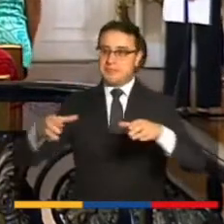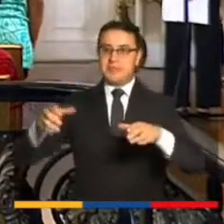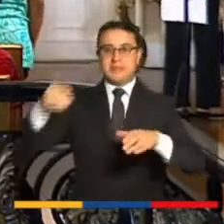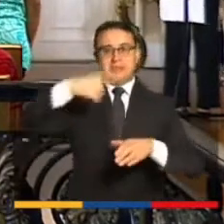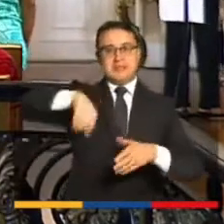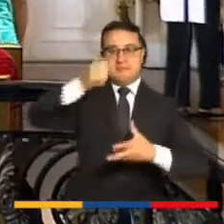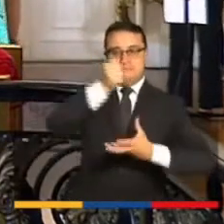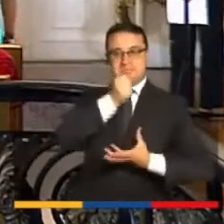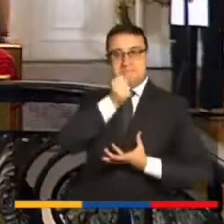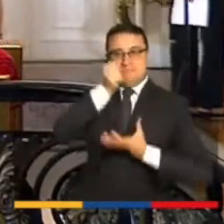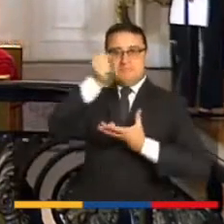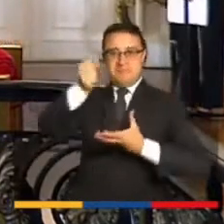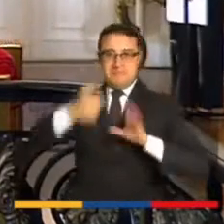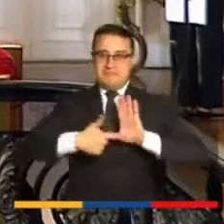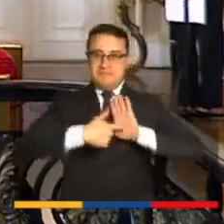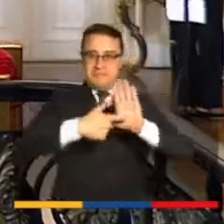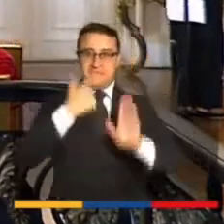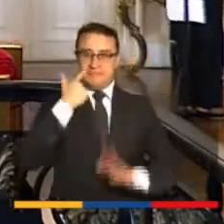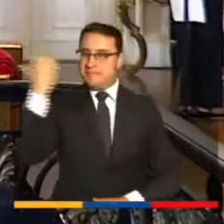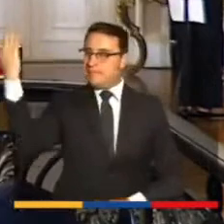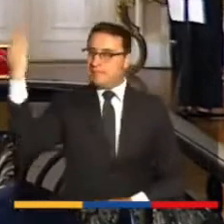económicos.